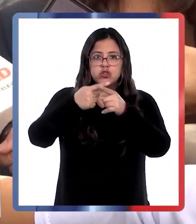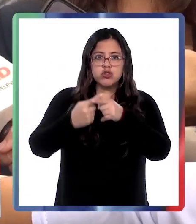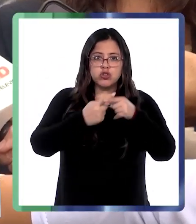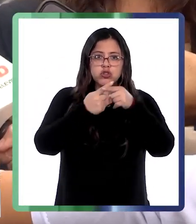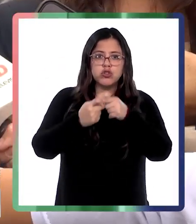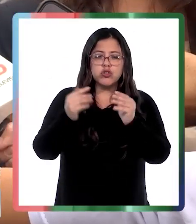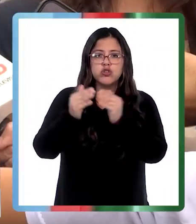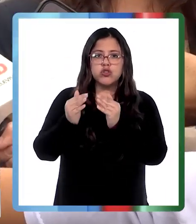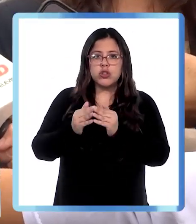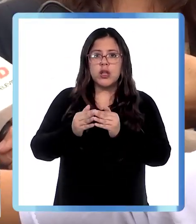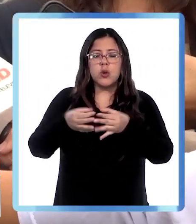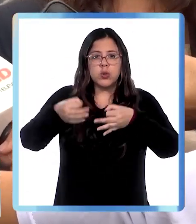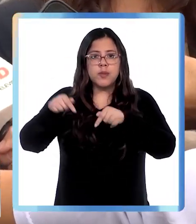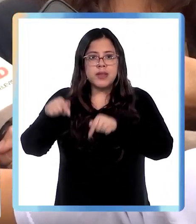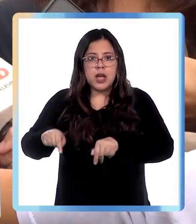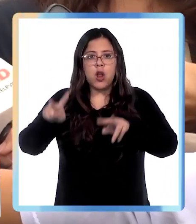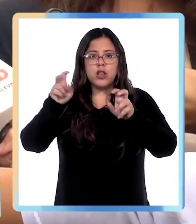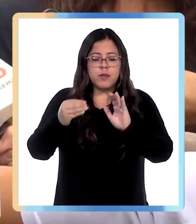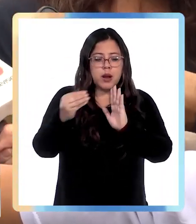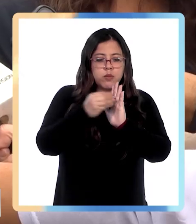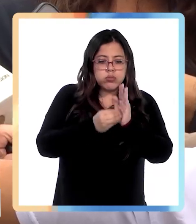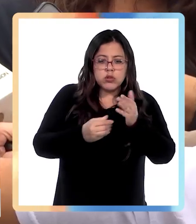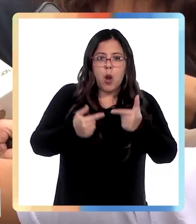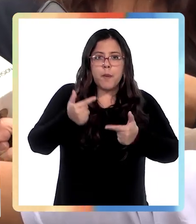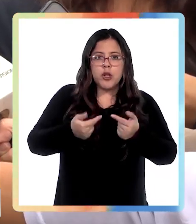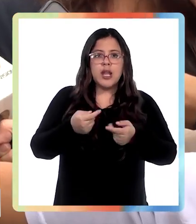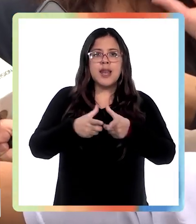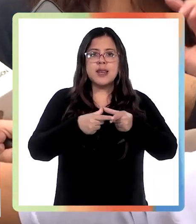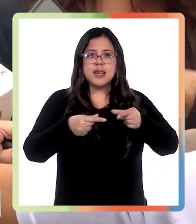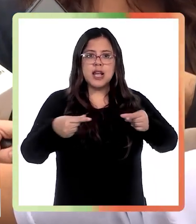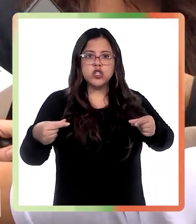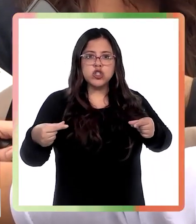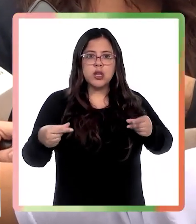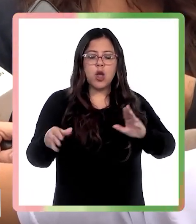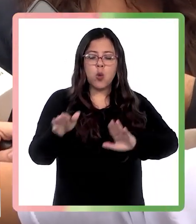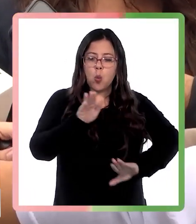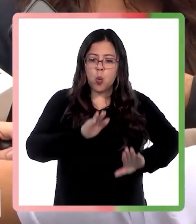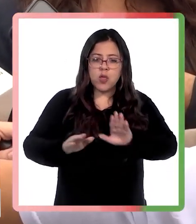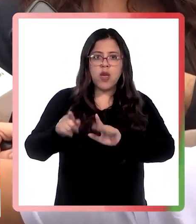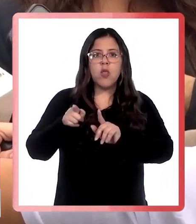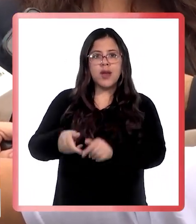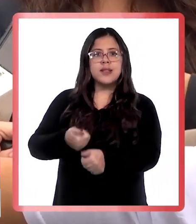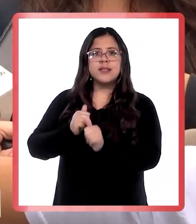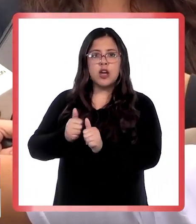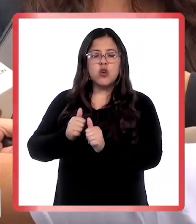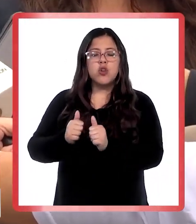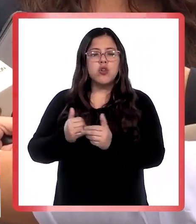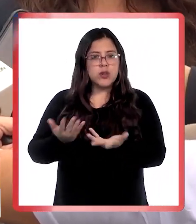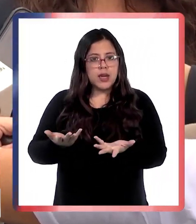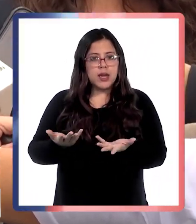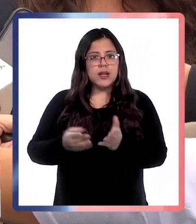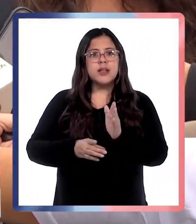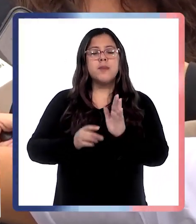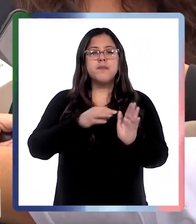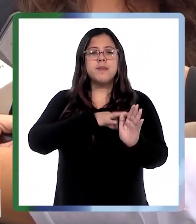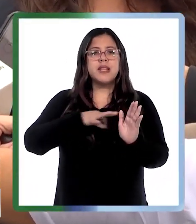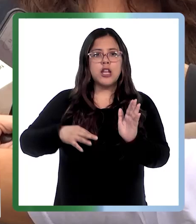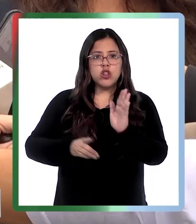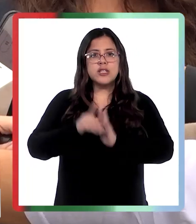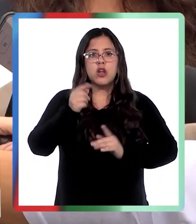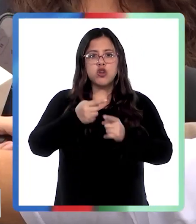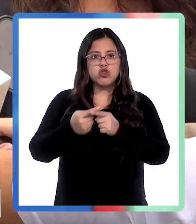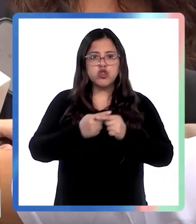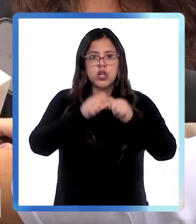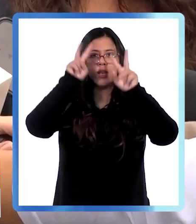En estos momentos en que se está implementando una política nacional de cuidad que es uno de los principales desafíos del Ministerio de desarrollo social en el marco del